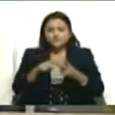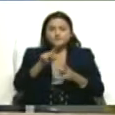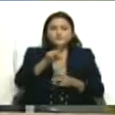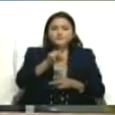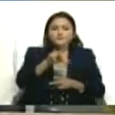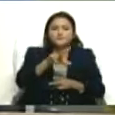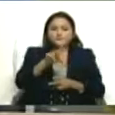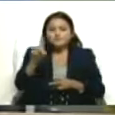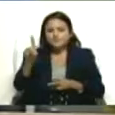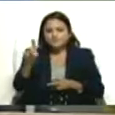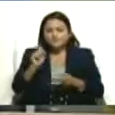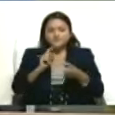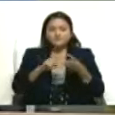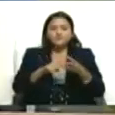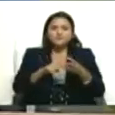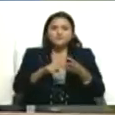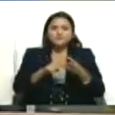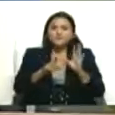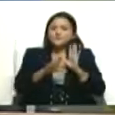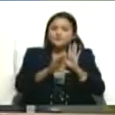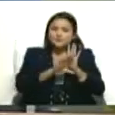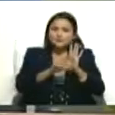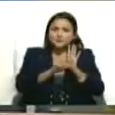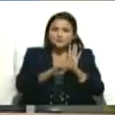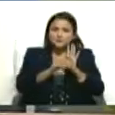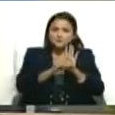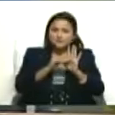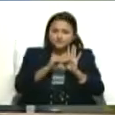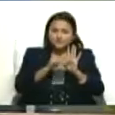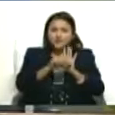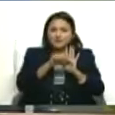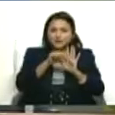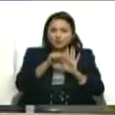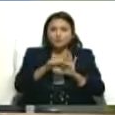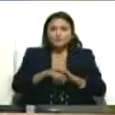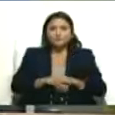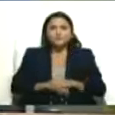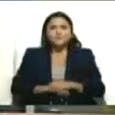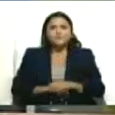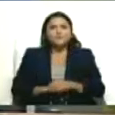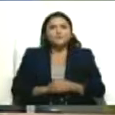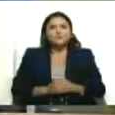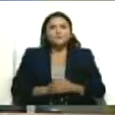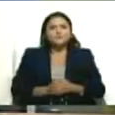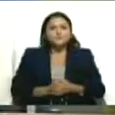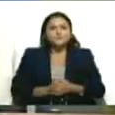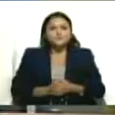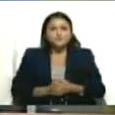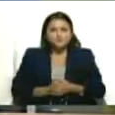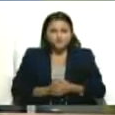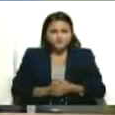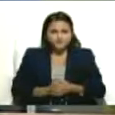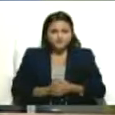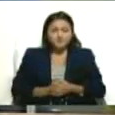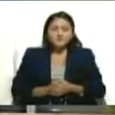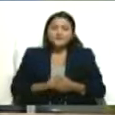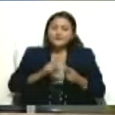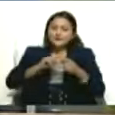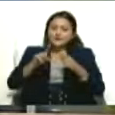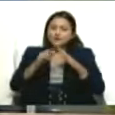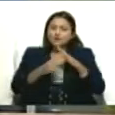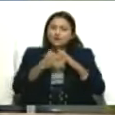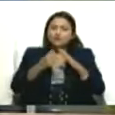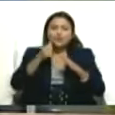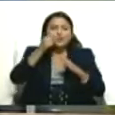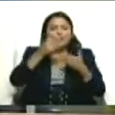130, 131 del texto fundamental. Entre los órganos del poder público,